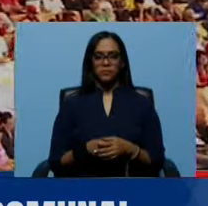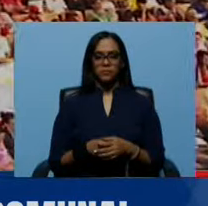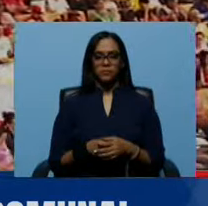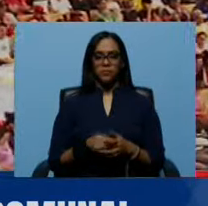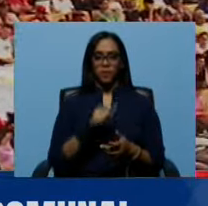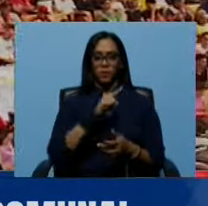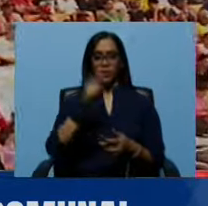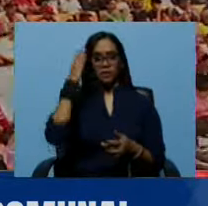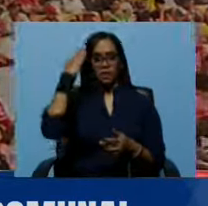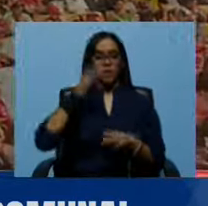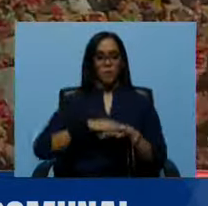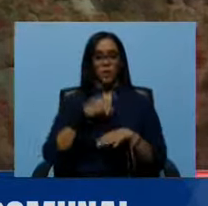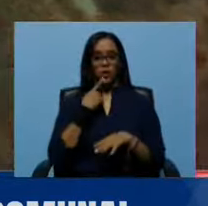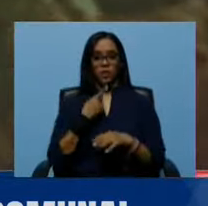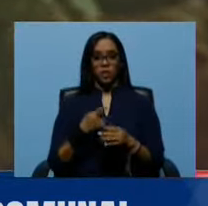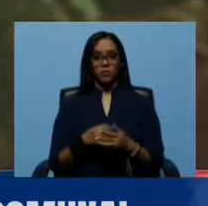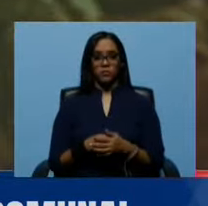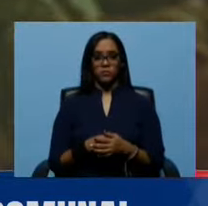Ustedes saben por qué lo digo.